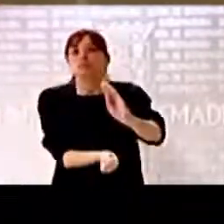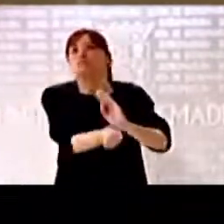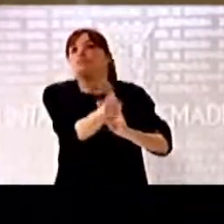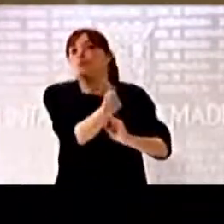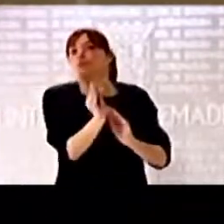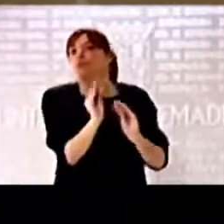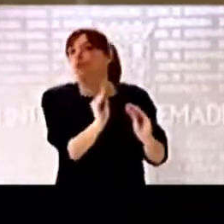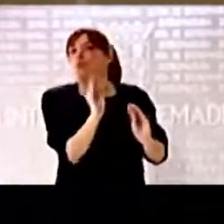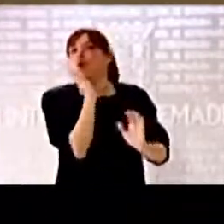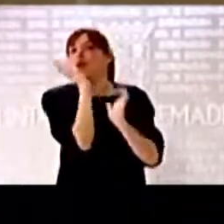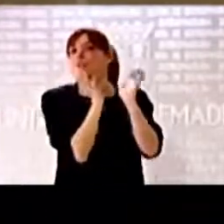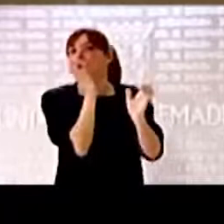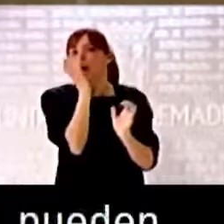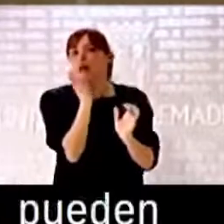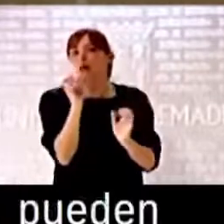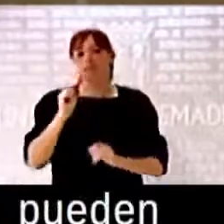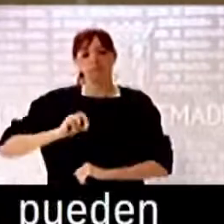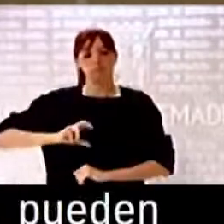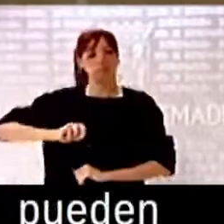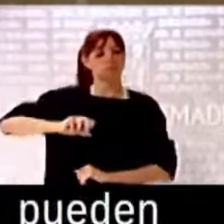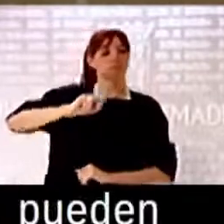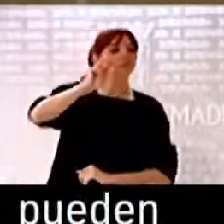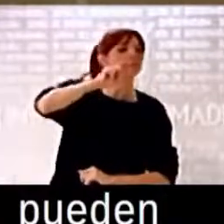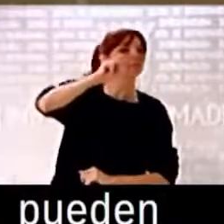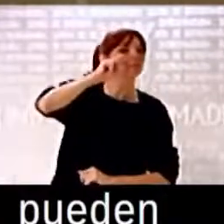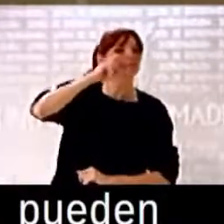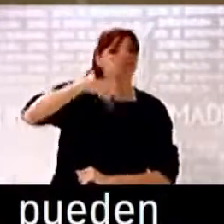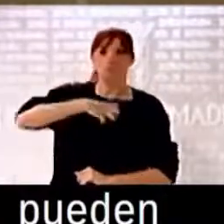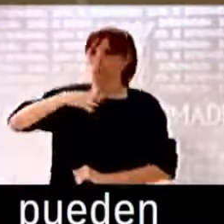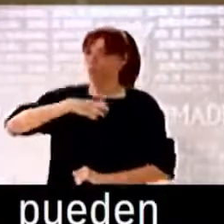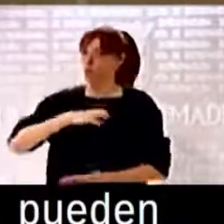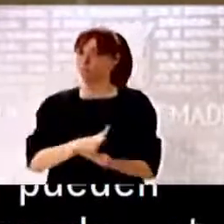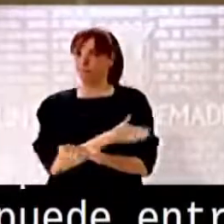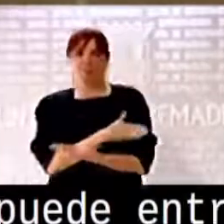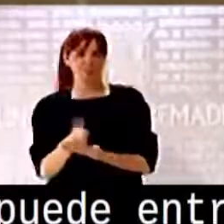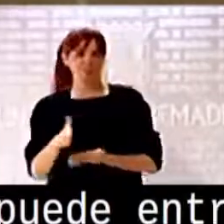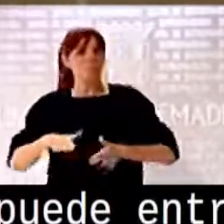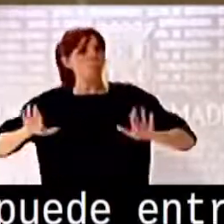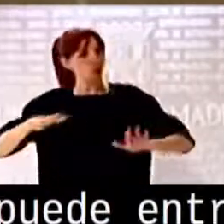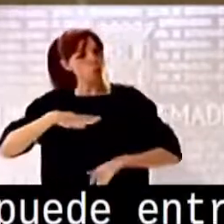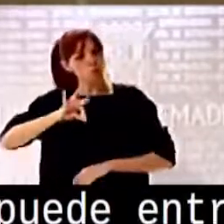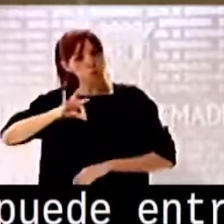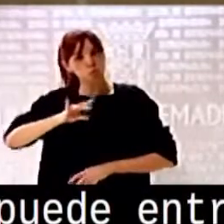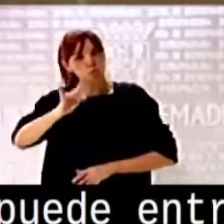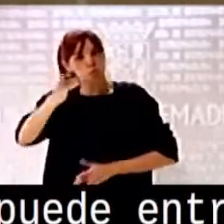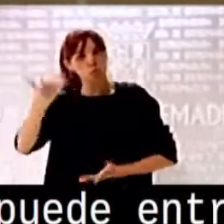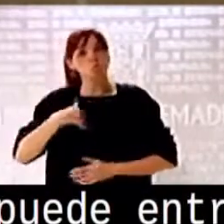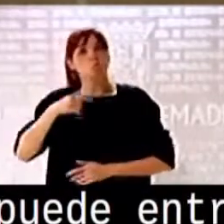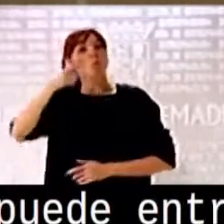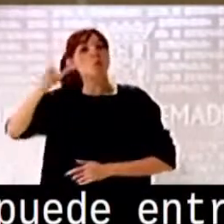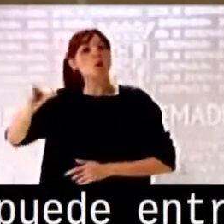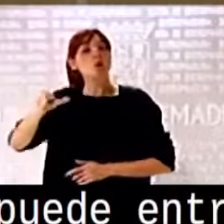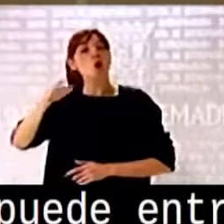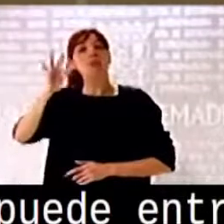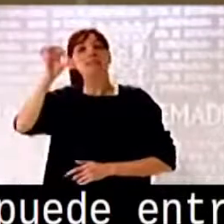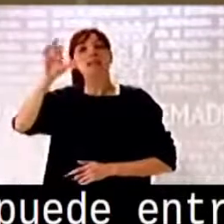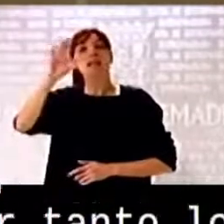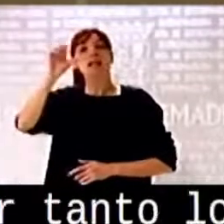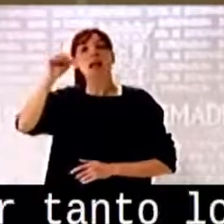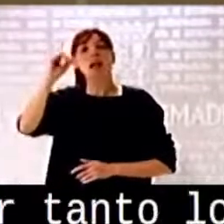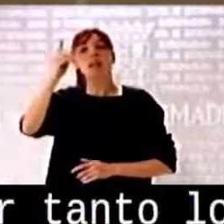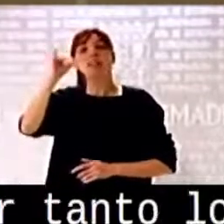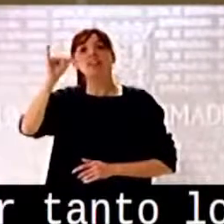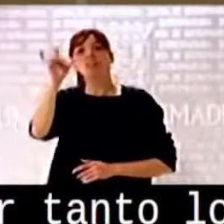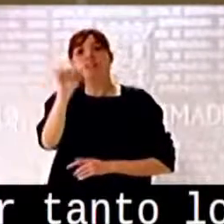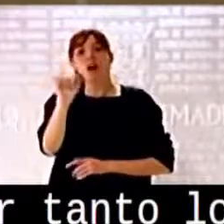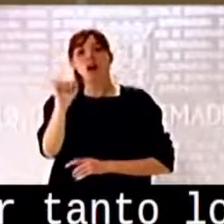animales no lo pueden transitar los turistas, pero sí lo pueden transitar los vecinos de Serradilla. Por tanto, los